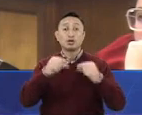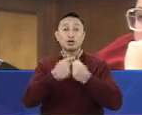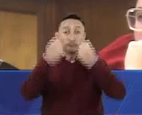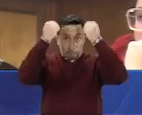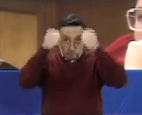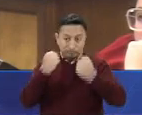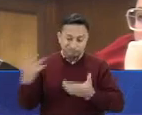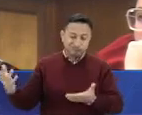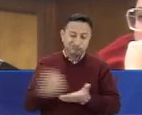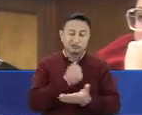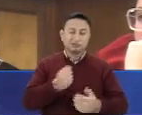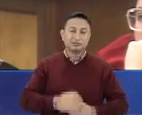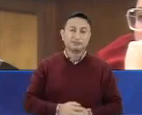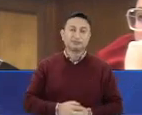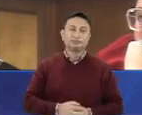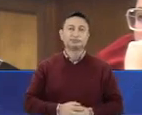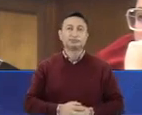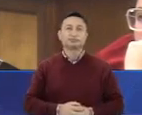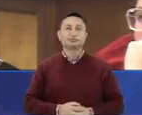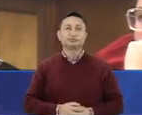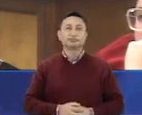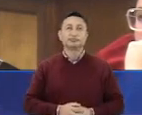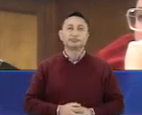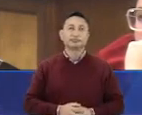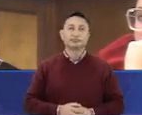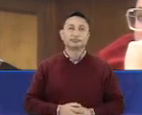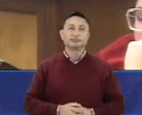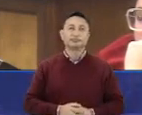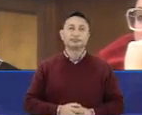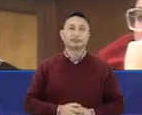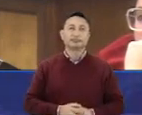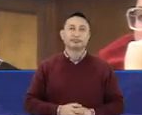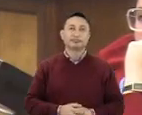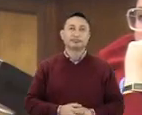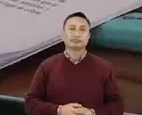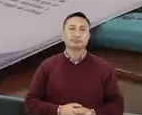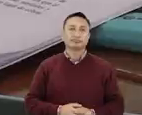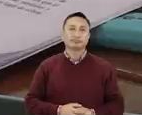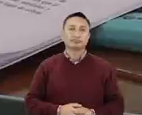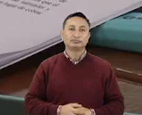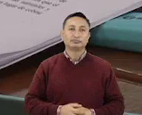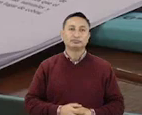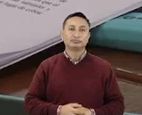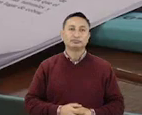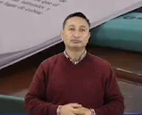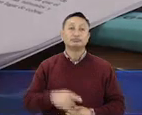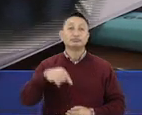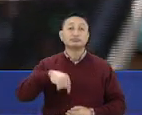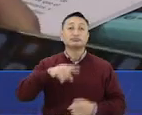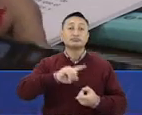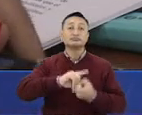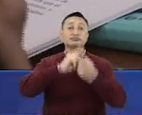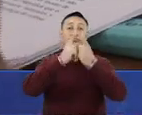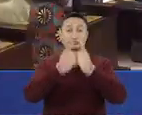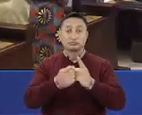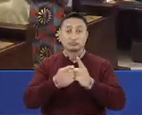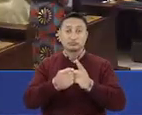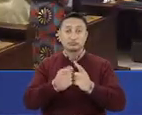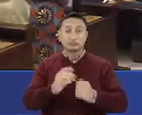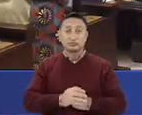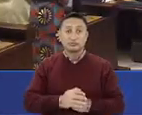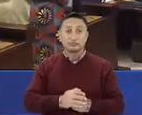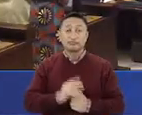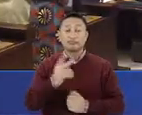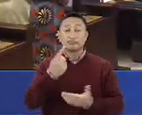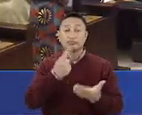las estructuras terroristas, delincuenciales y de corrupción. Los cambios como iniciativa gubernamental aprobados en